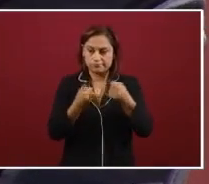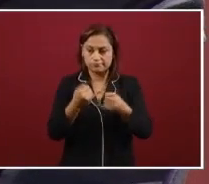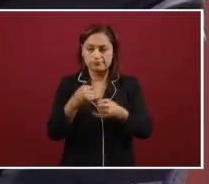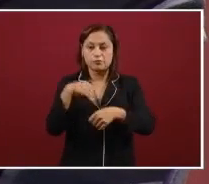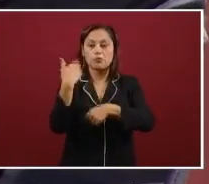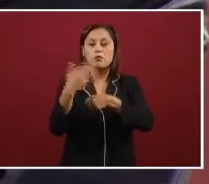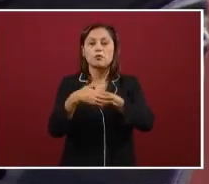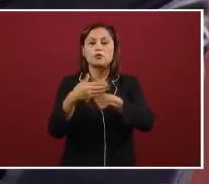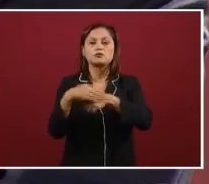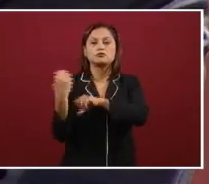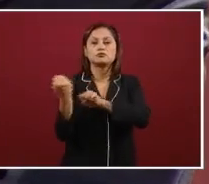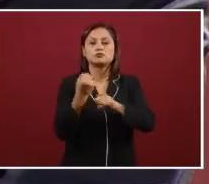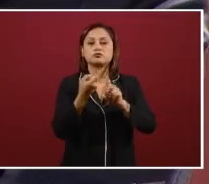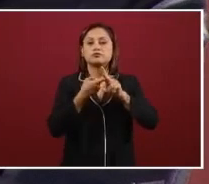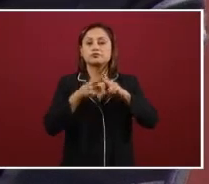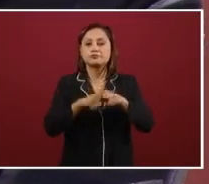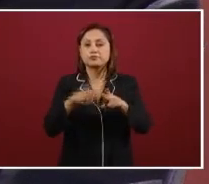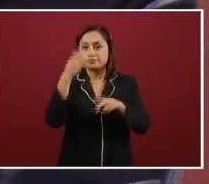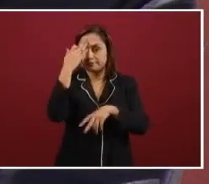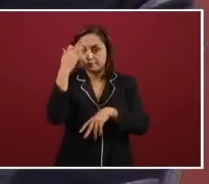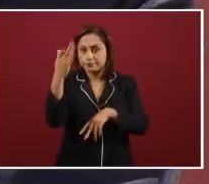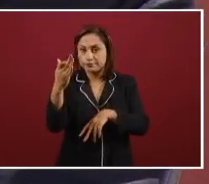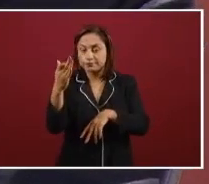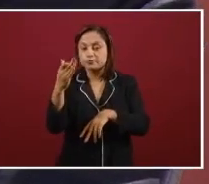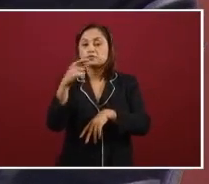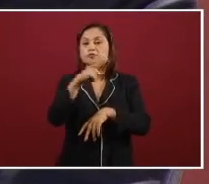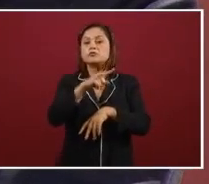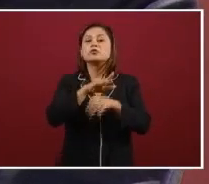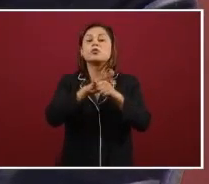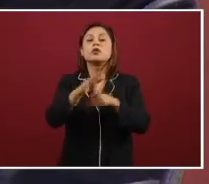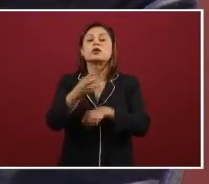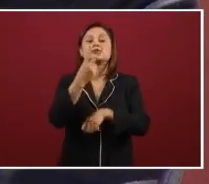próxima temporada, Monterrey